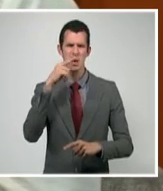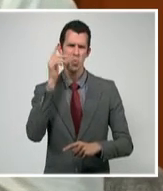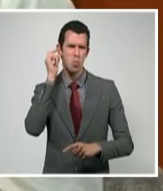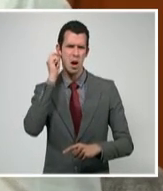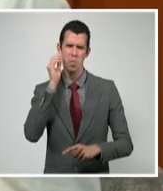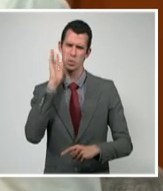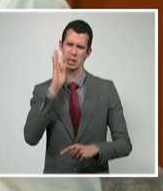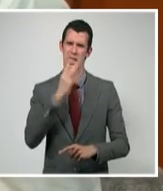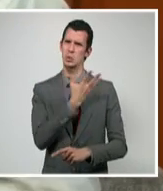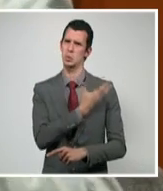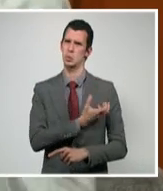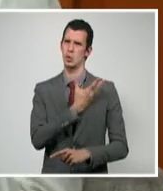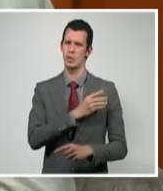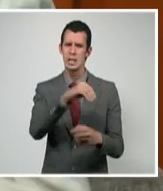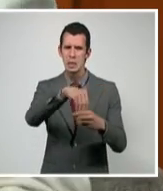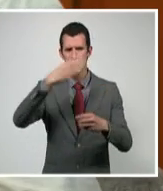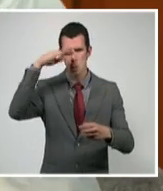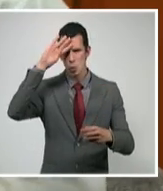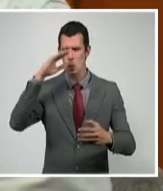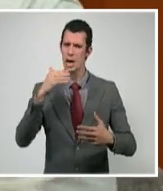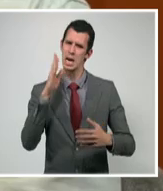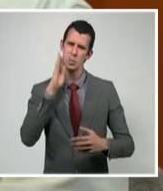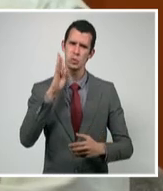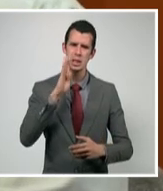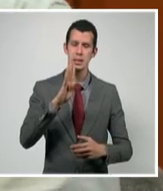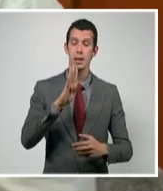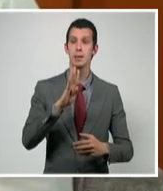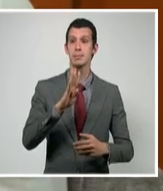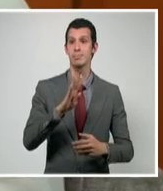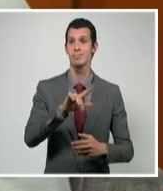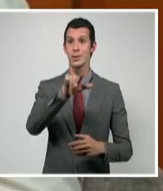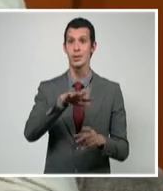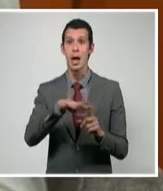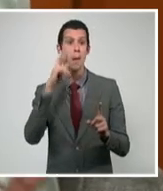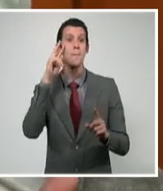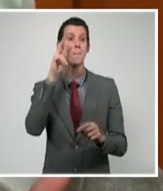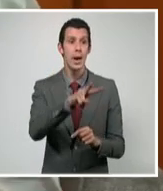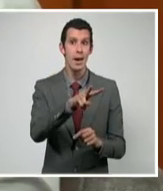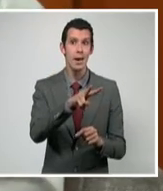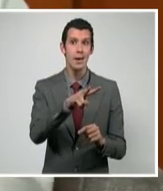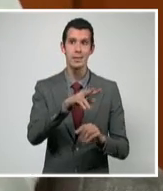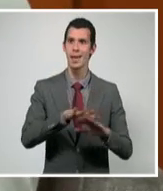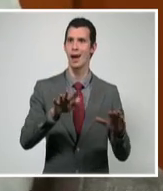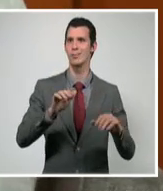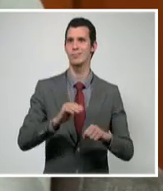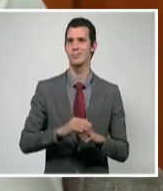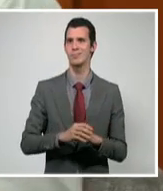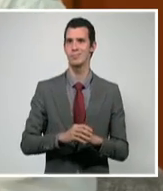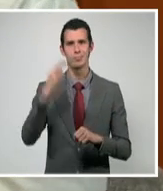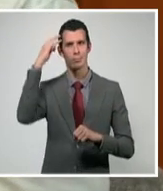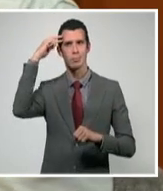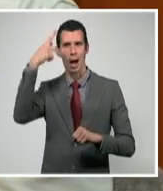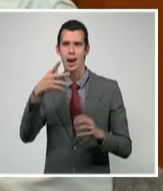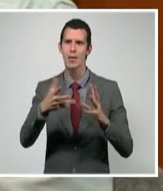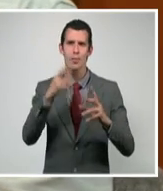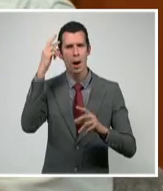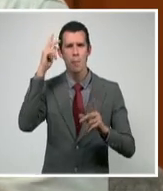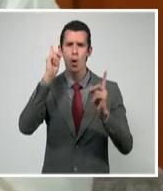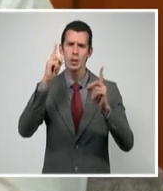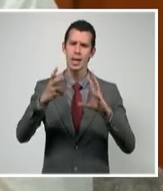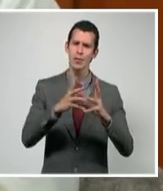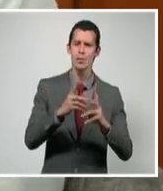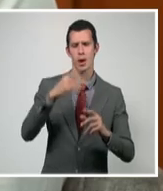sobre mi persona, pues entonces, bueno, a lo mejor me nombro el rey de los poetas o el gran censurado, depende qué es lo que más